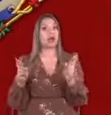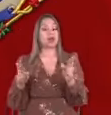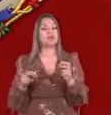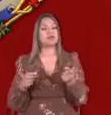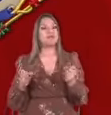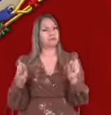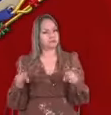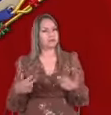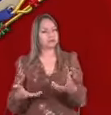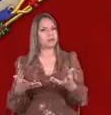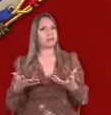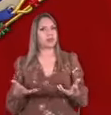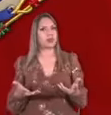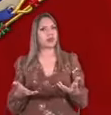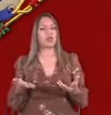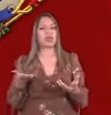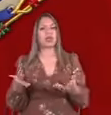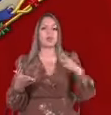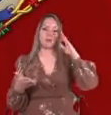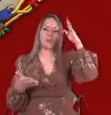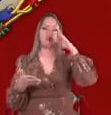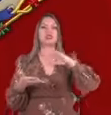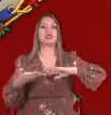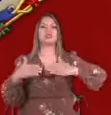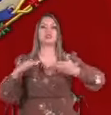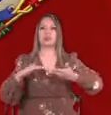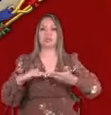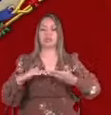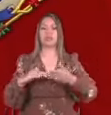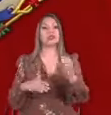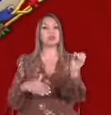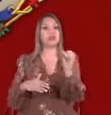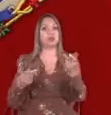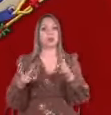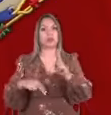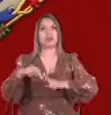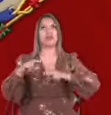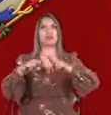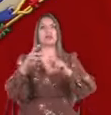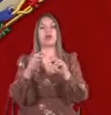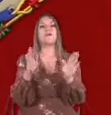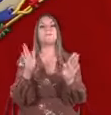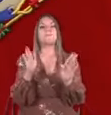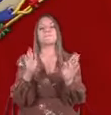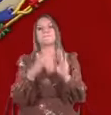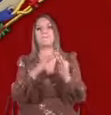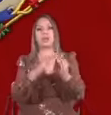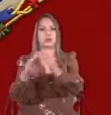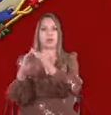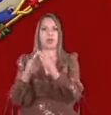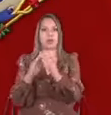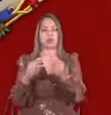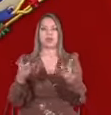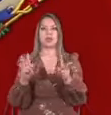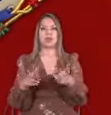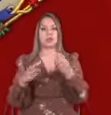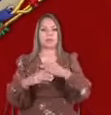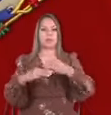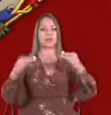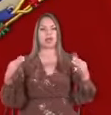facilitar no solo unidades de policía comunitaria hoy vacías, sino también infraestructura para vivienda fiscal y dotación de material